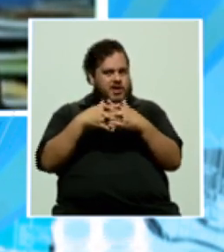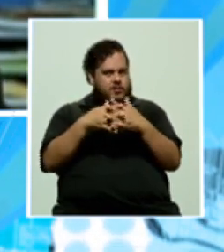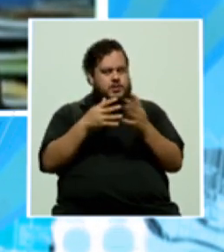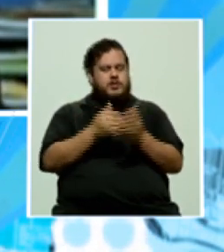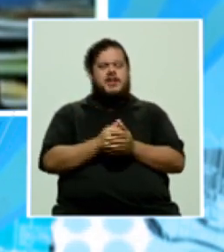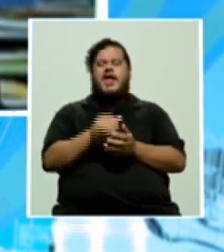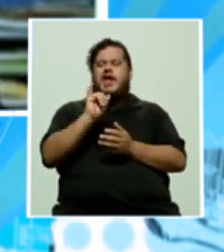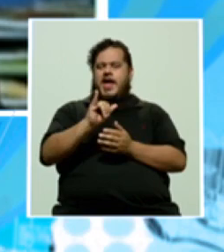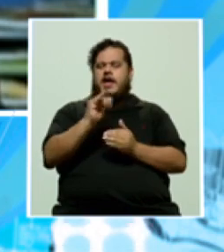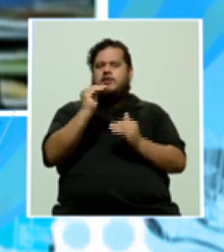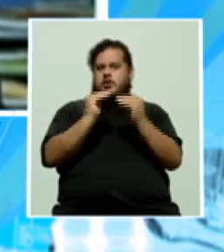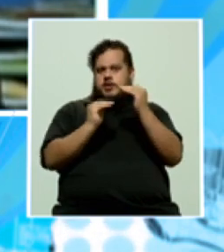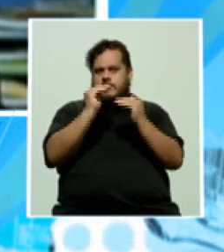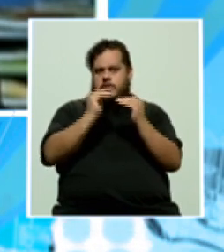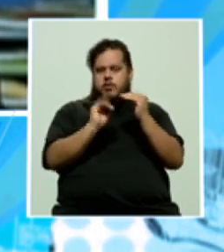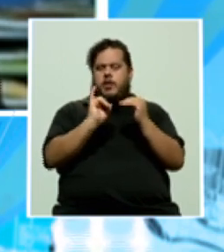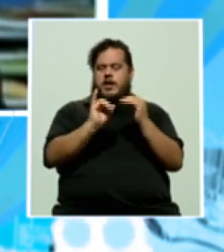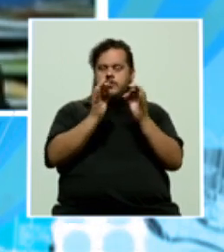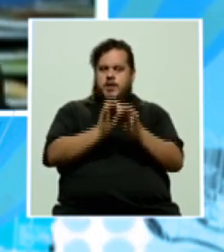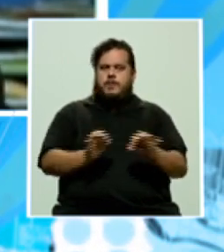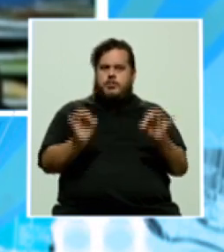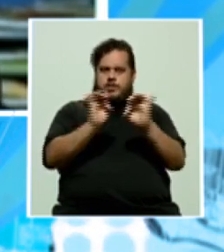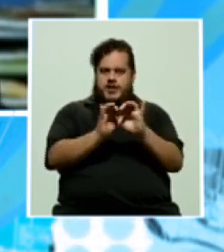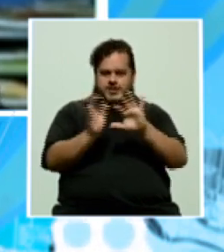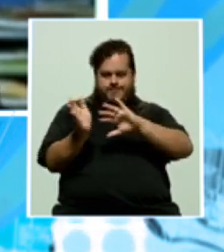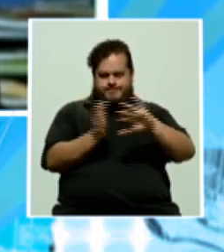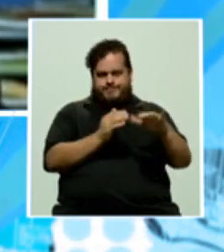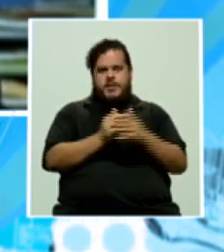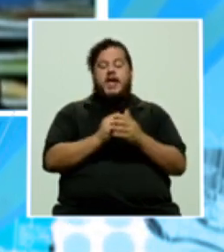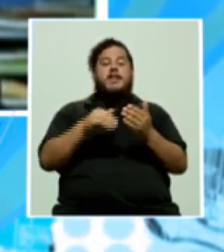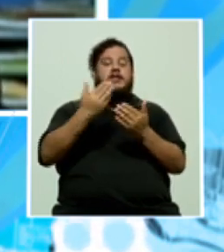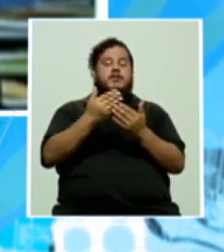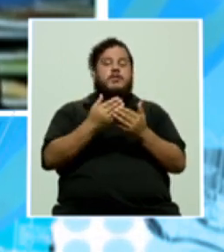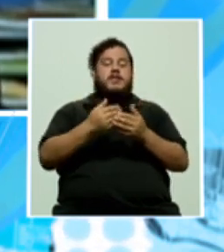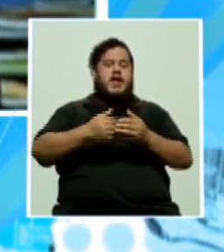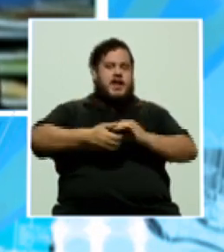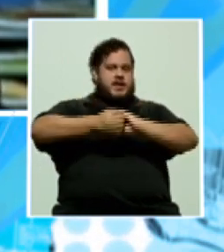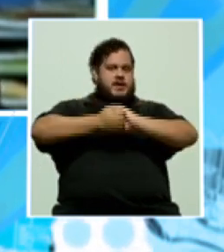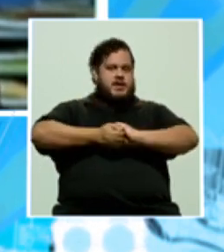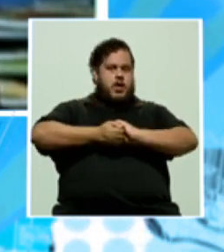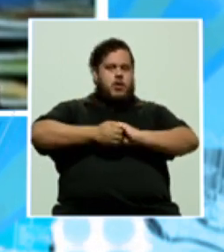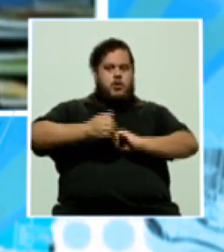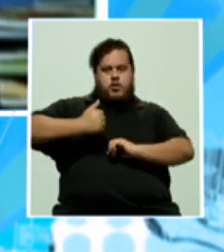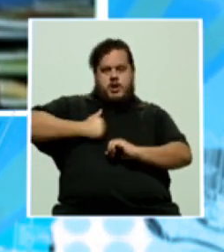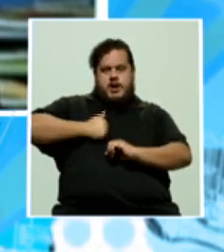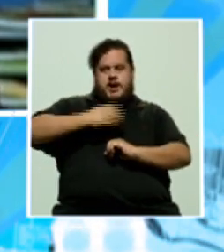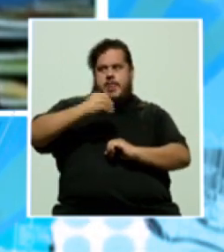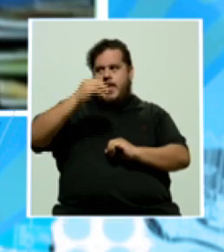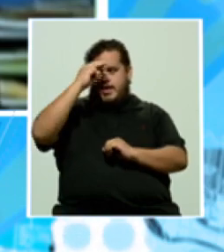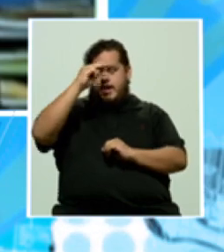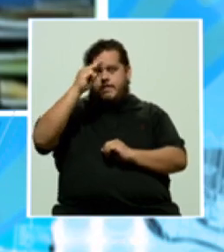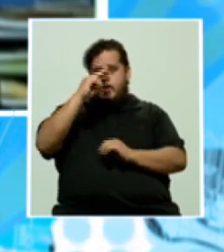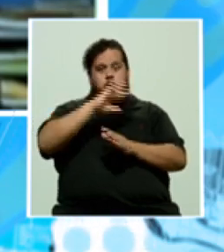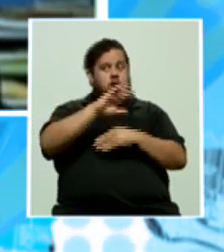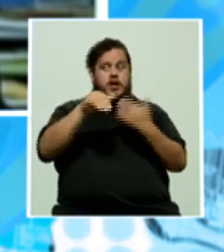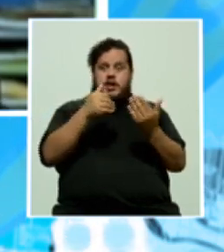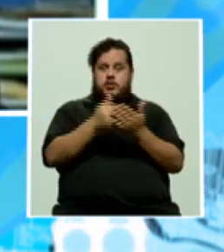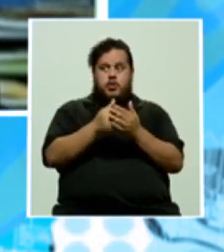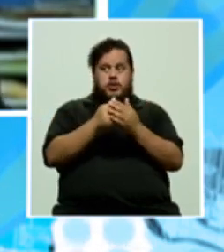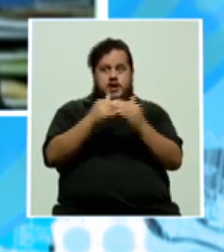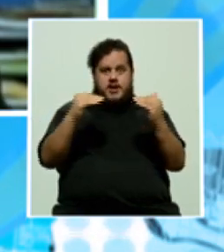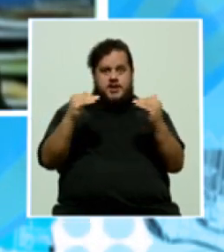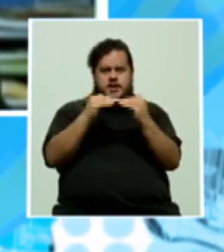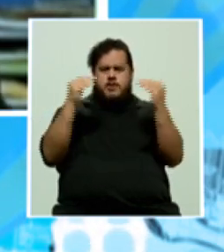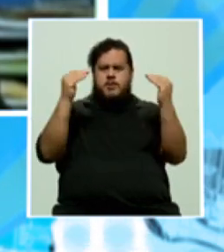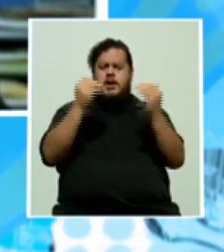se reguló, que eso era importantísimo. Luego, el tratado con Canadá y con México de que todo tenía que ser igual, que